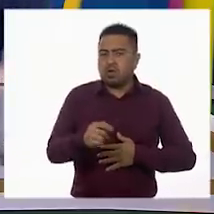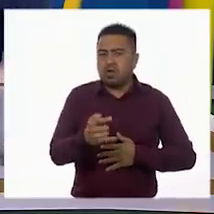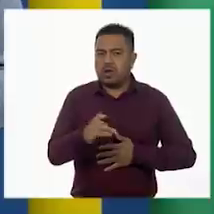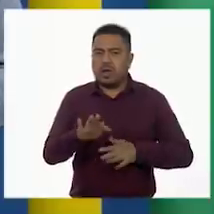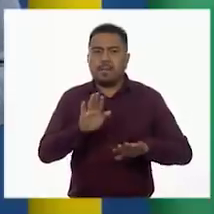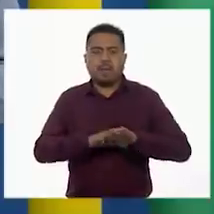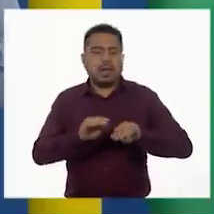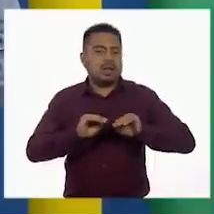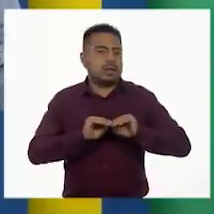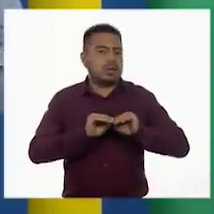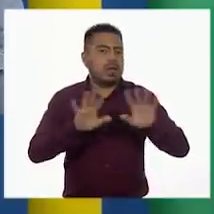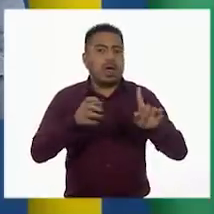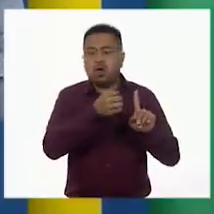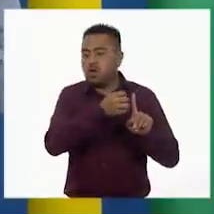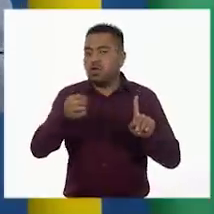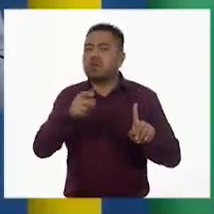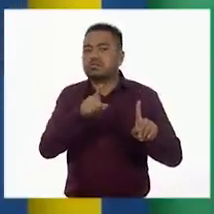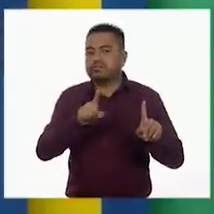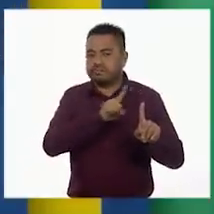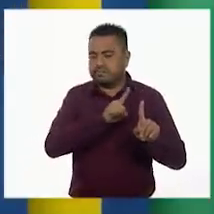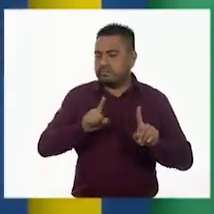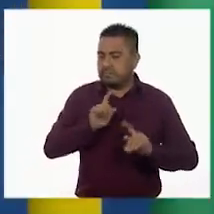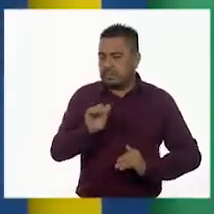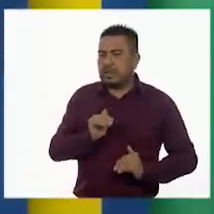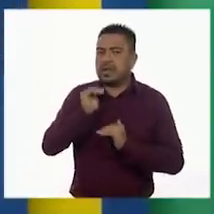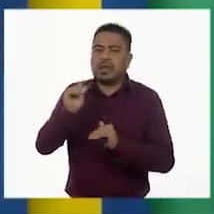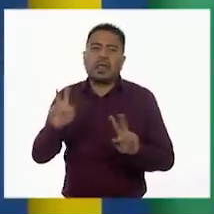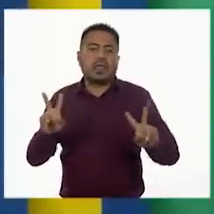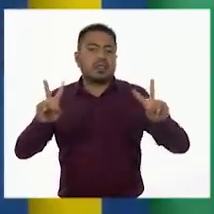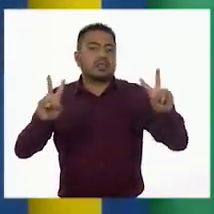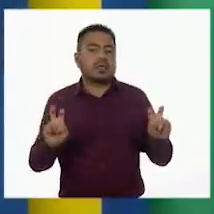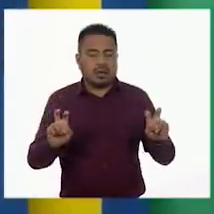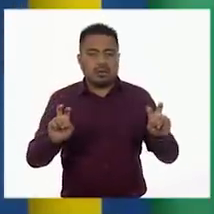ordenada. Debes delimitar un tema